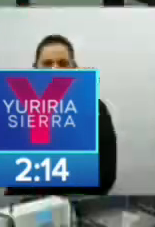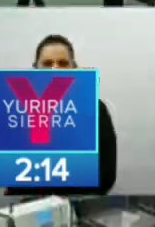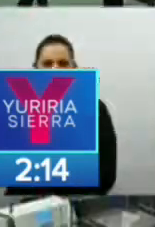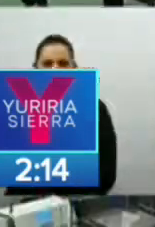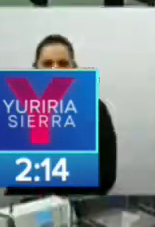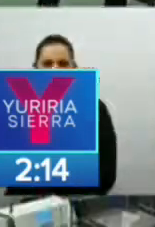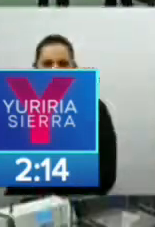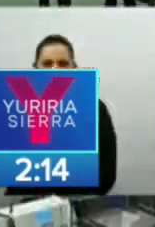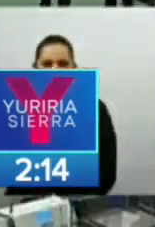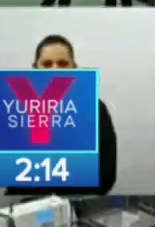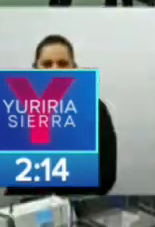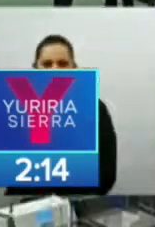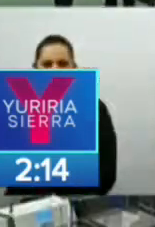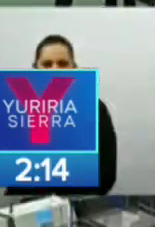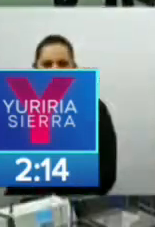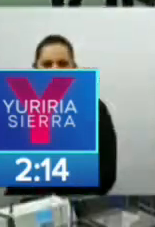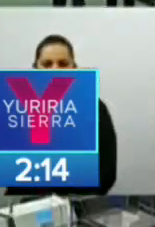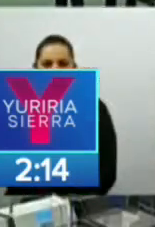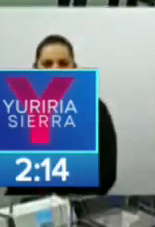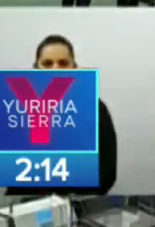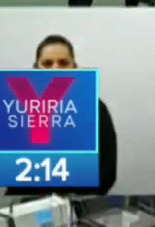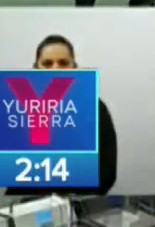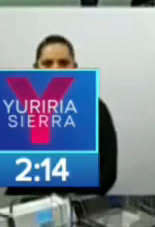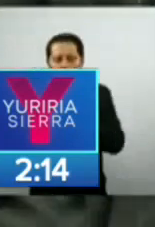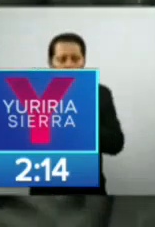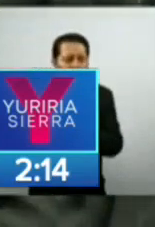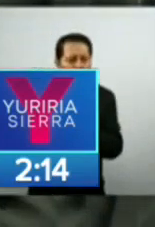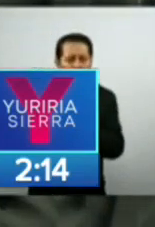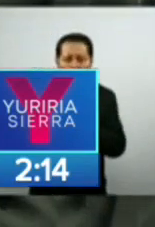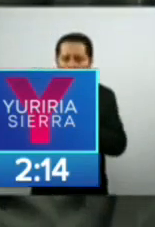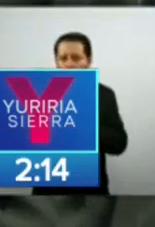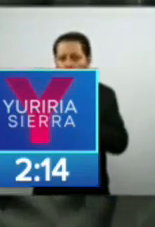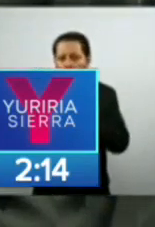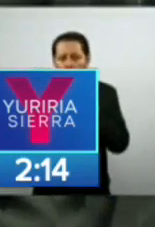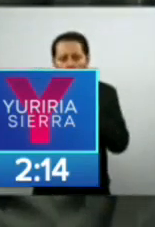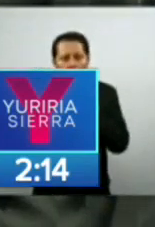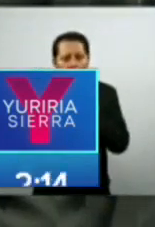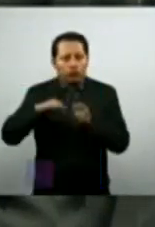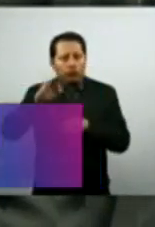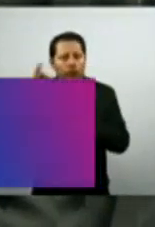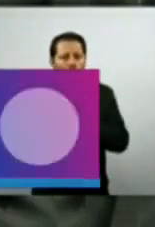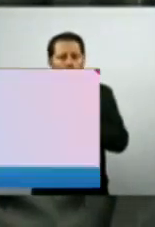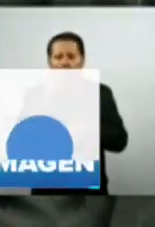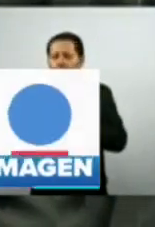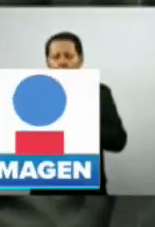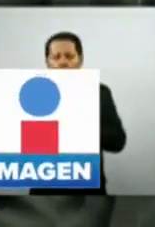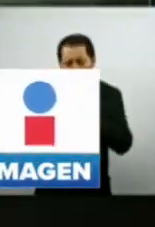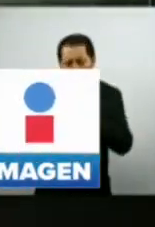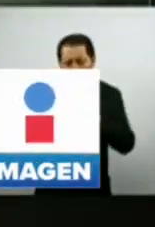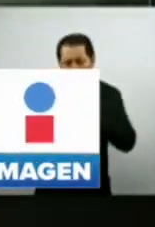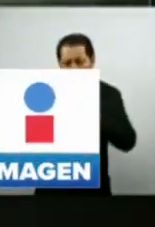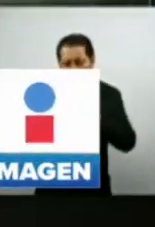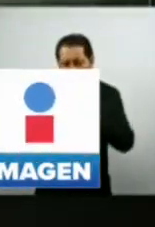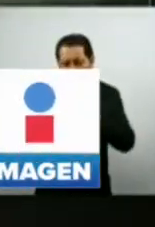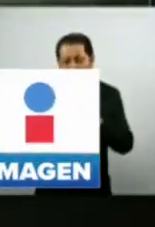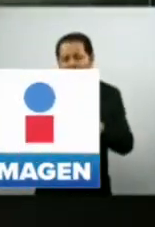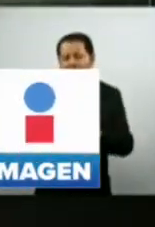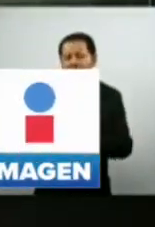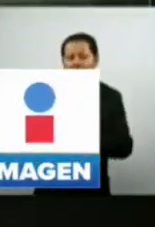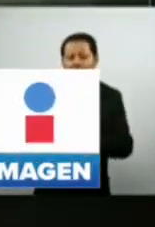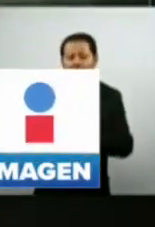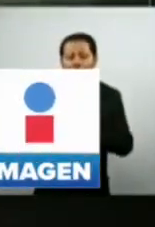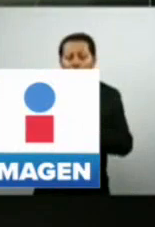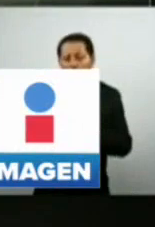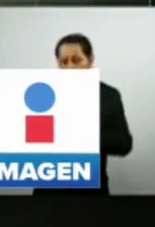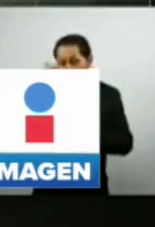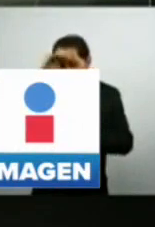elemento es que el SAT podrá bloquear a las plataformas digitales, pensemos un Airbnb, que no cobren y entreguen el IVA